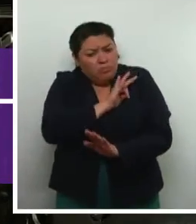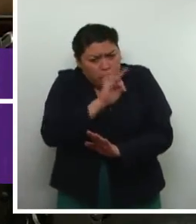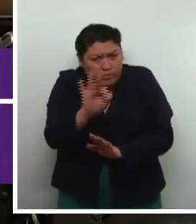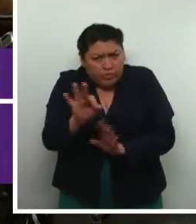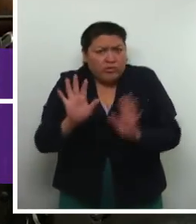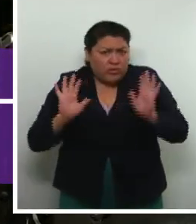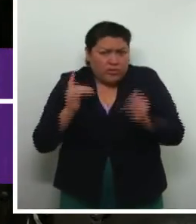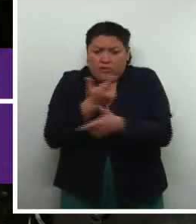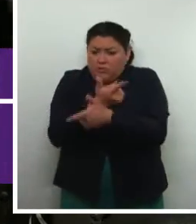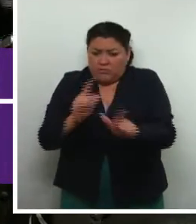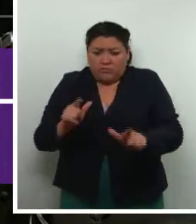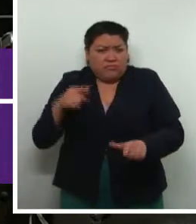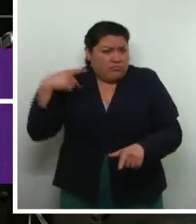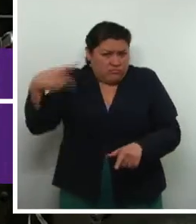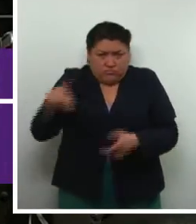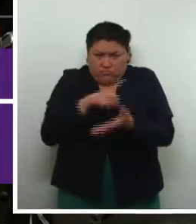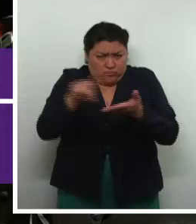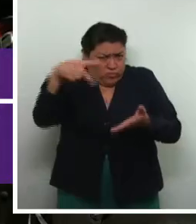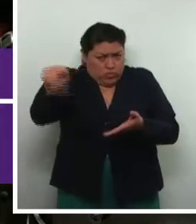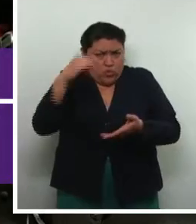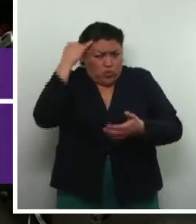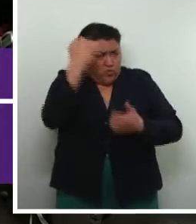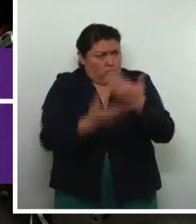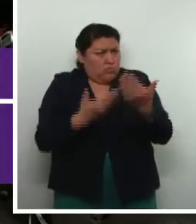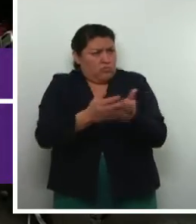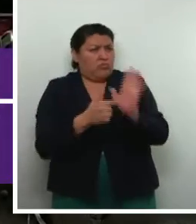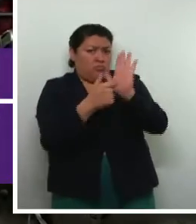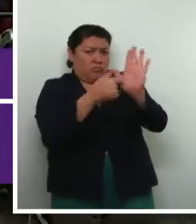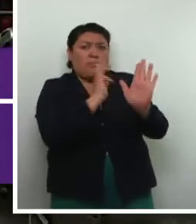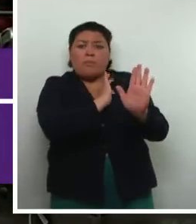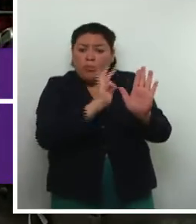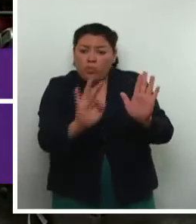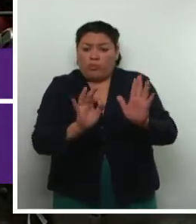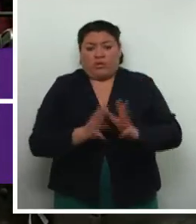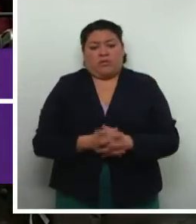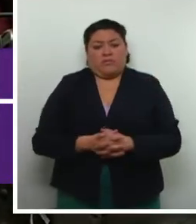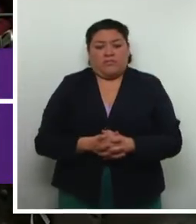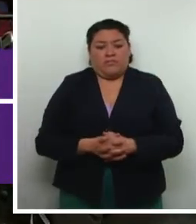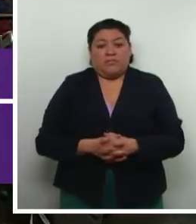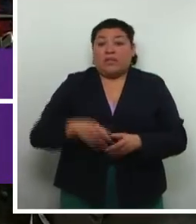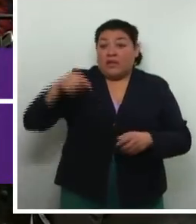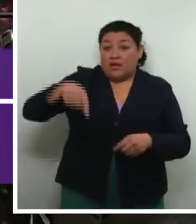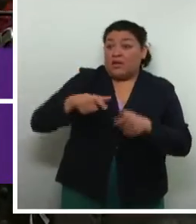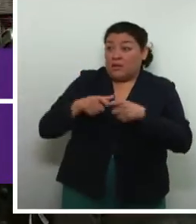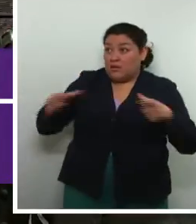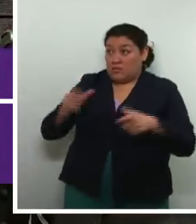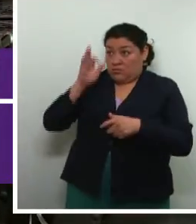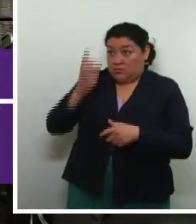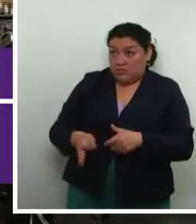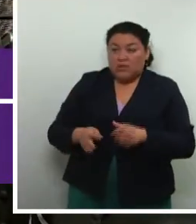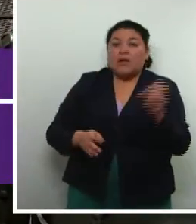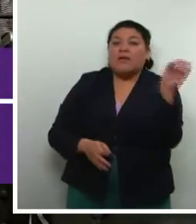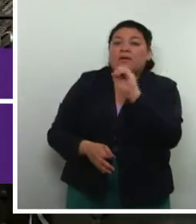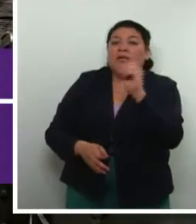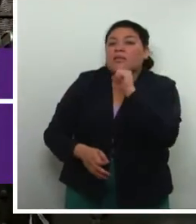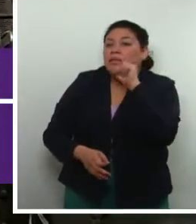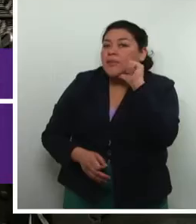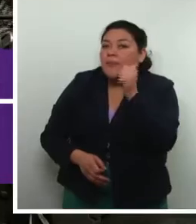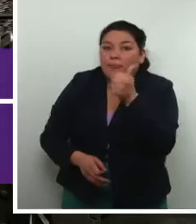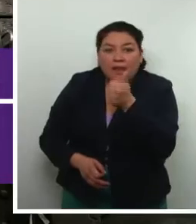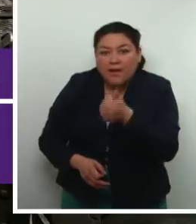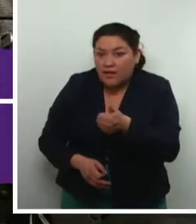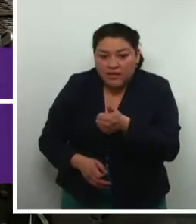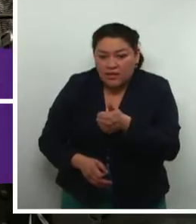Pleno. Él hizo uso de ese derecho. No fueron aceptadas. Eso no quiere decir que